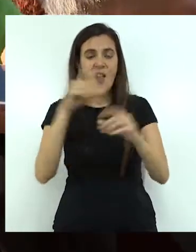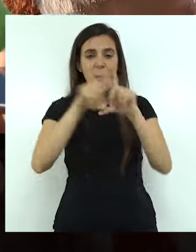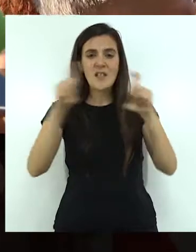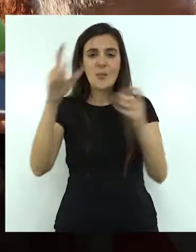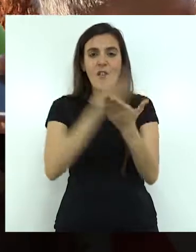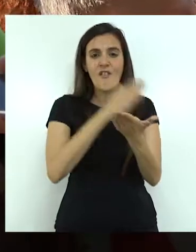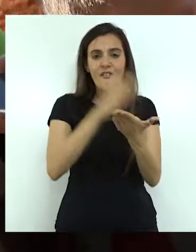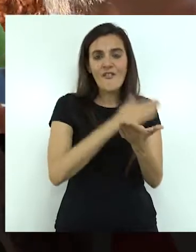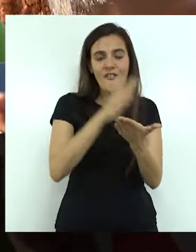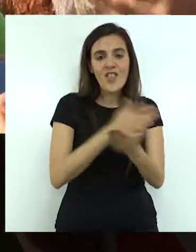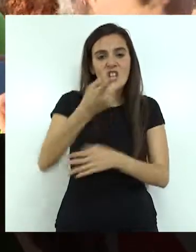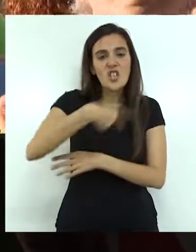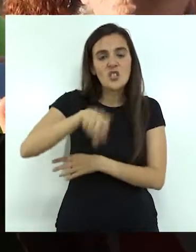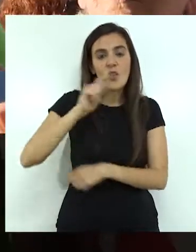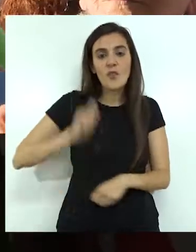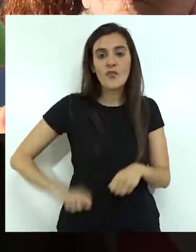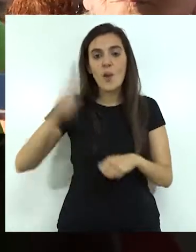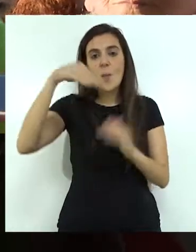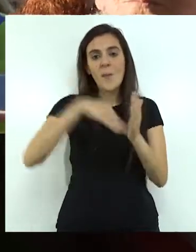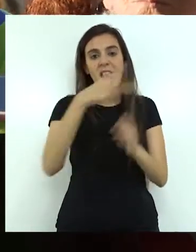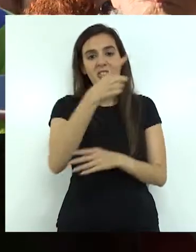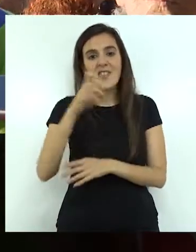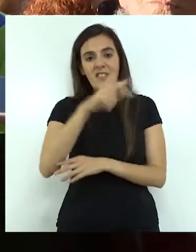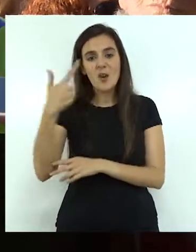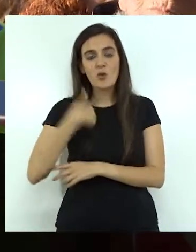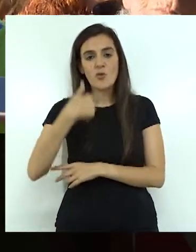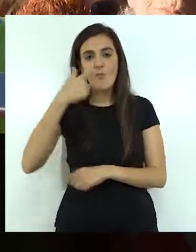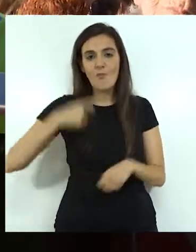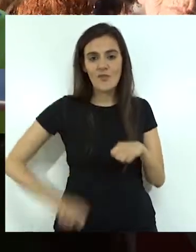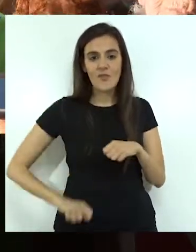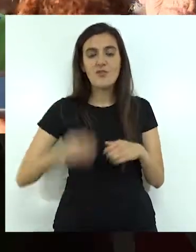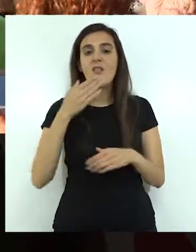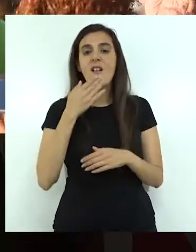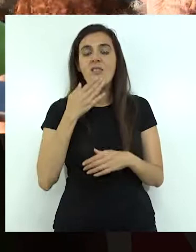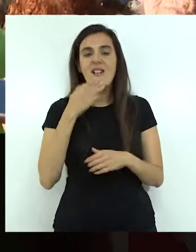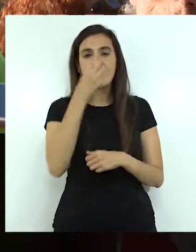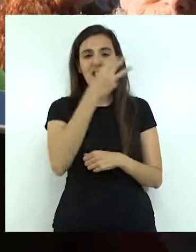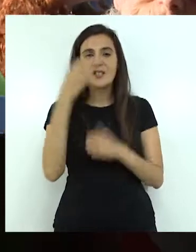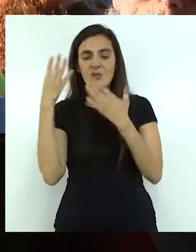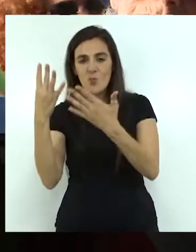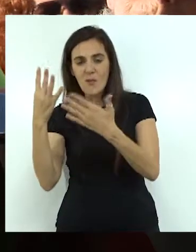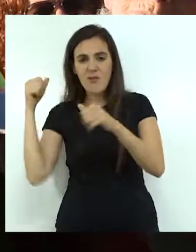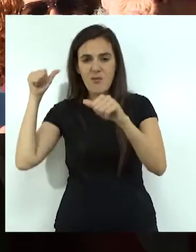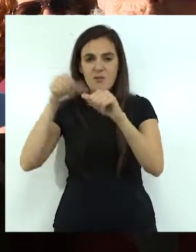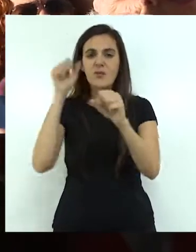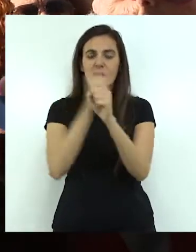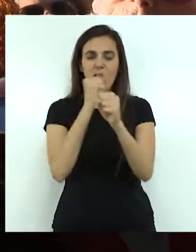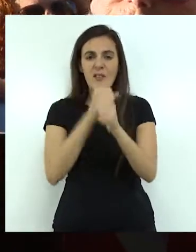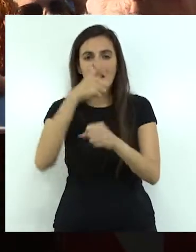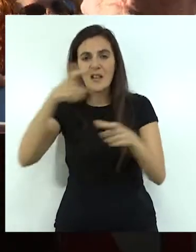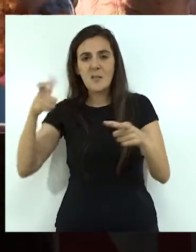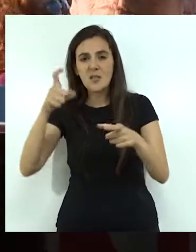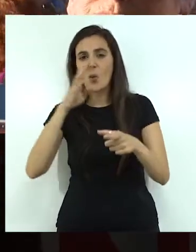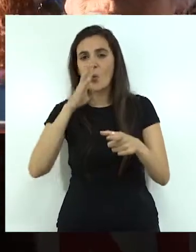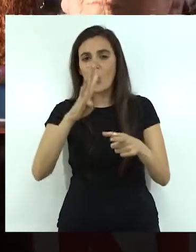y aquí tenemos salarios de mil cien euros ganó yo y llevo treinta y nueve años y aquí las criaturas 4 a 4 euros